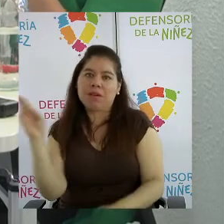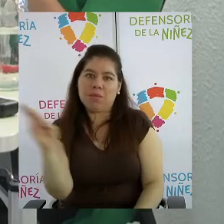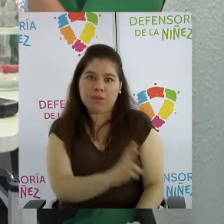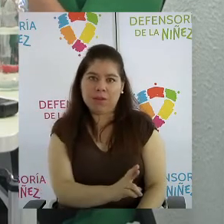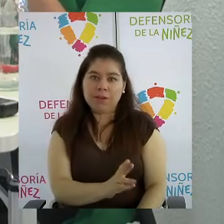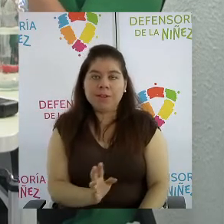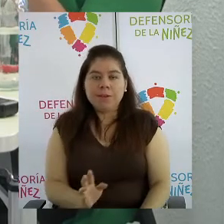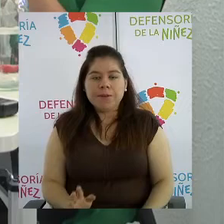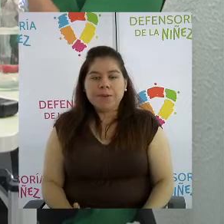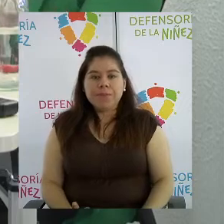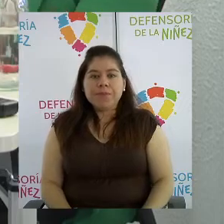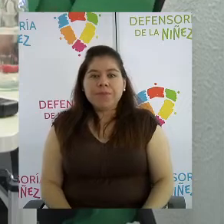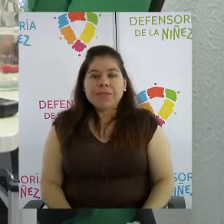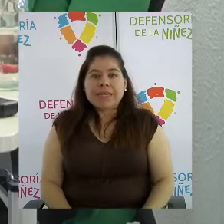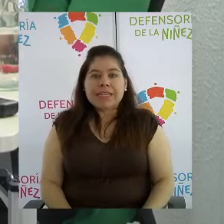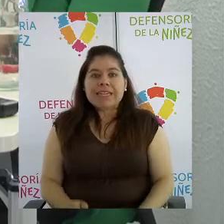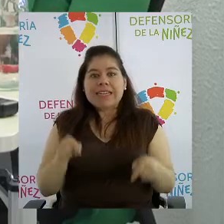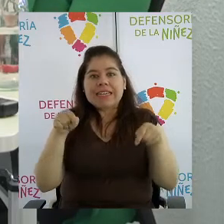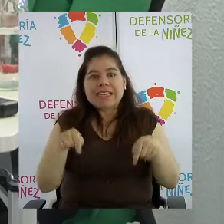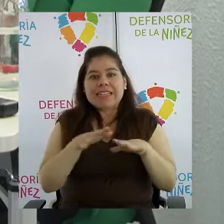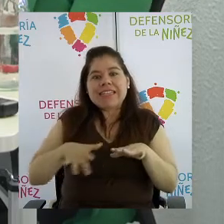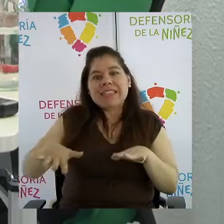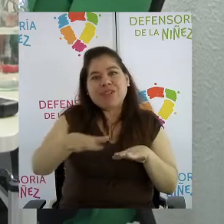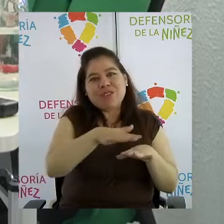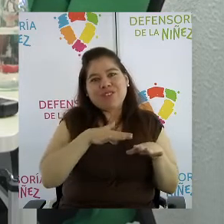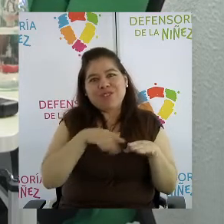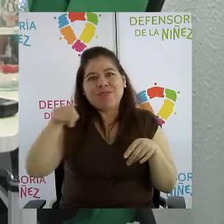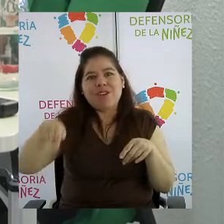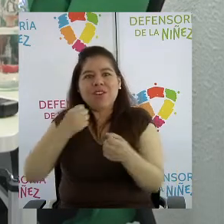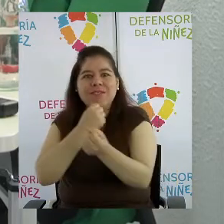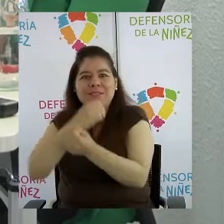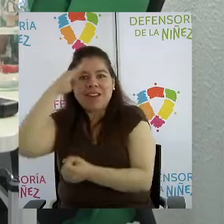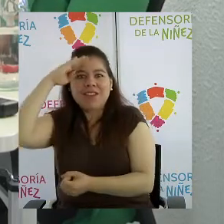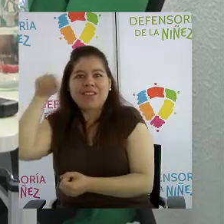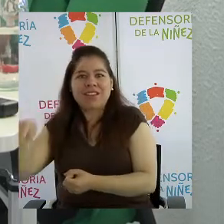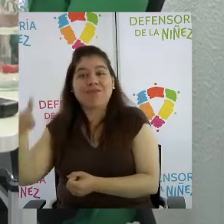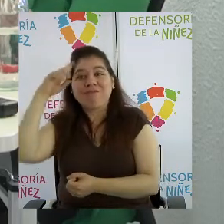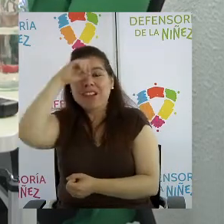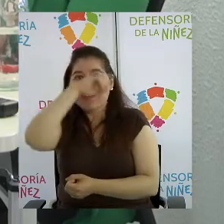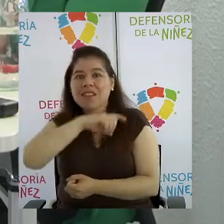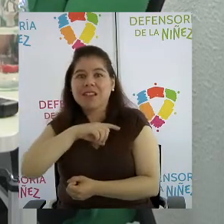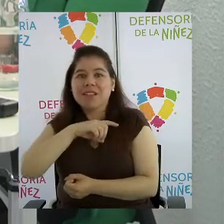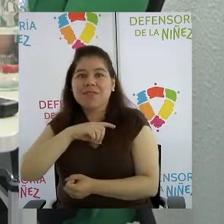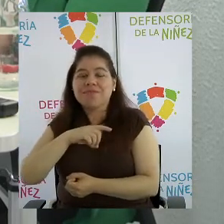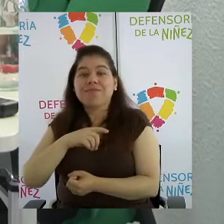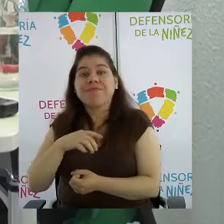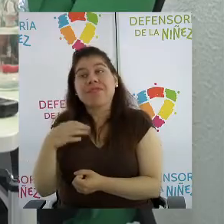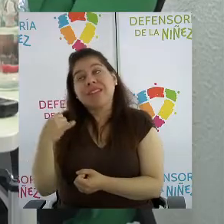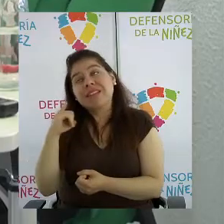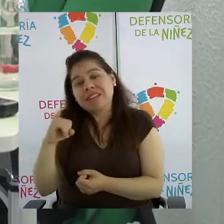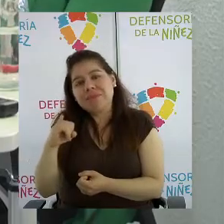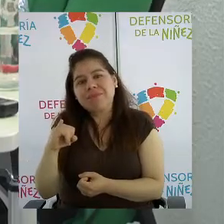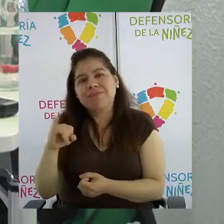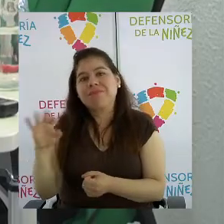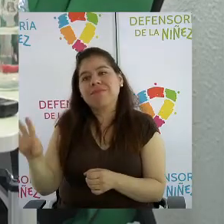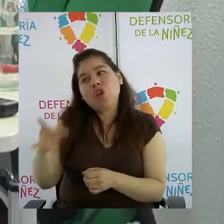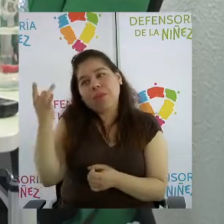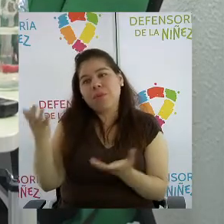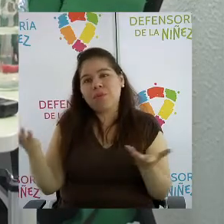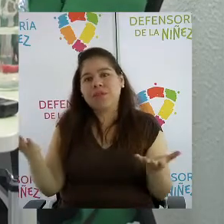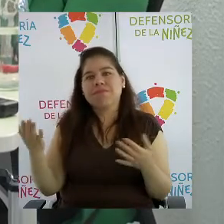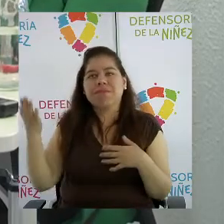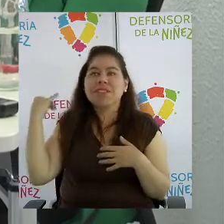Obviamente esta situación devela que la situación de Carabineros de Chile es crítica, que tal como nosotros lo venimos sosteniendo